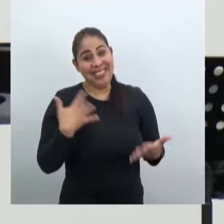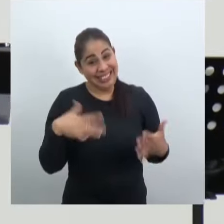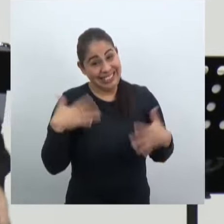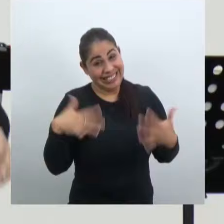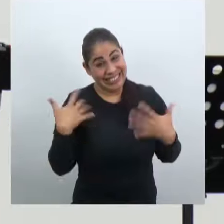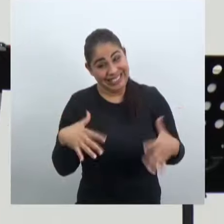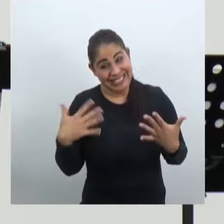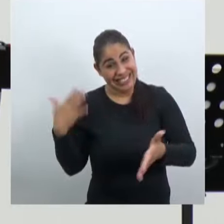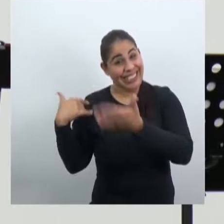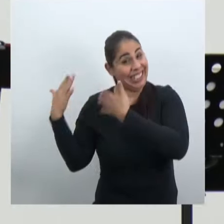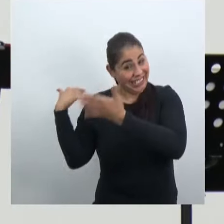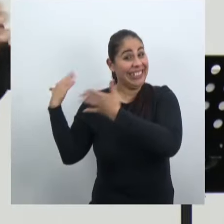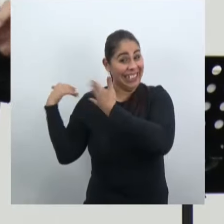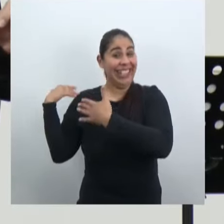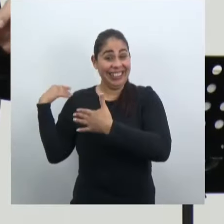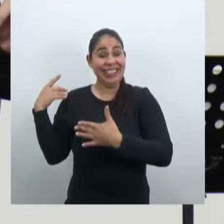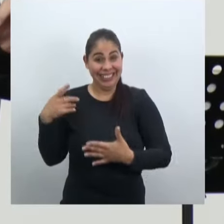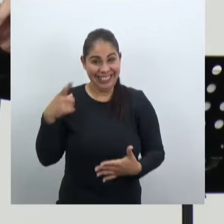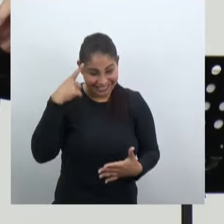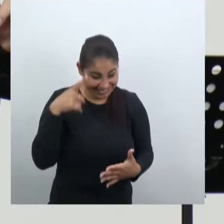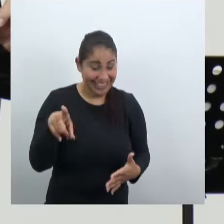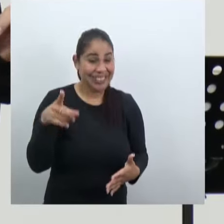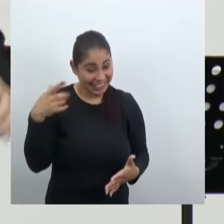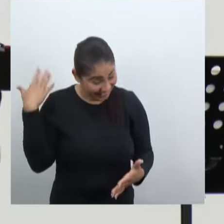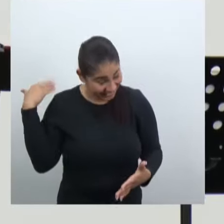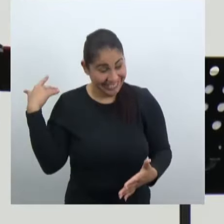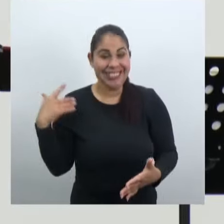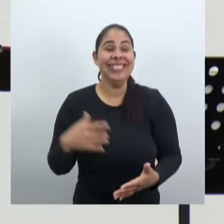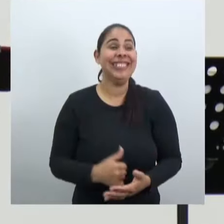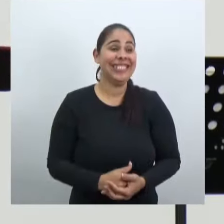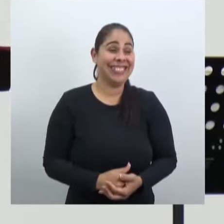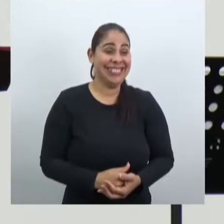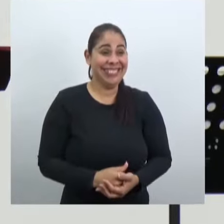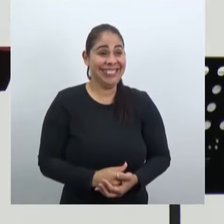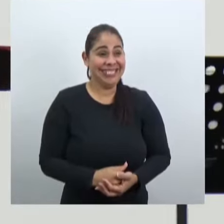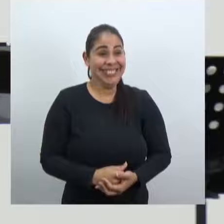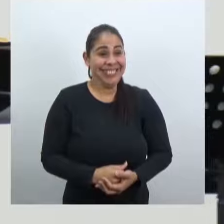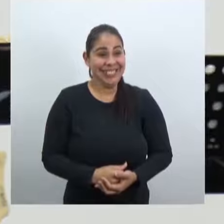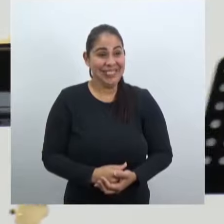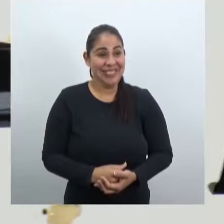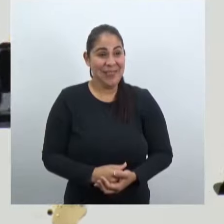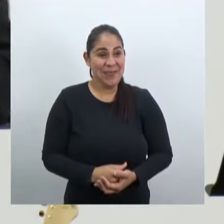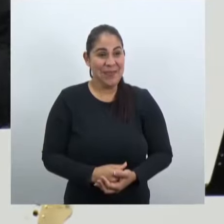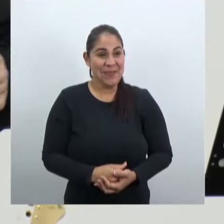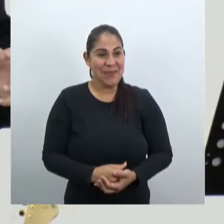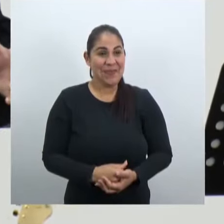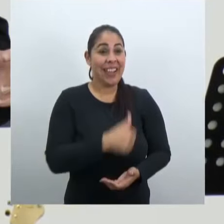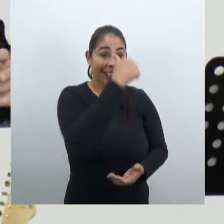ahora. Más rayas se llama en español, ¿no? Ok. Mira, este